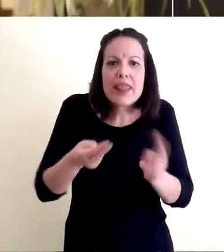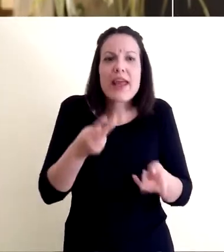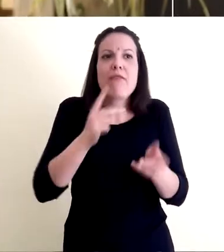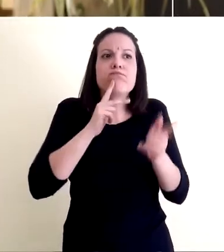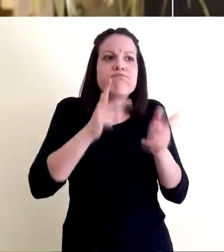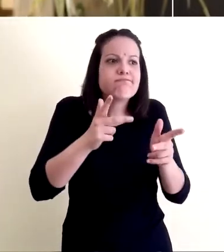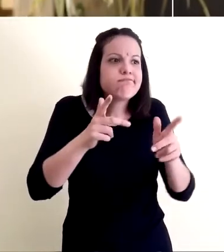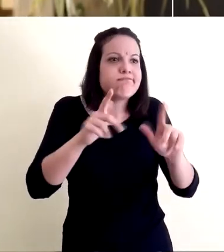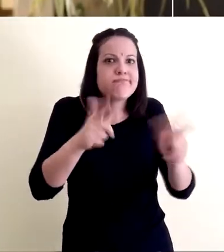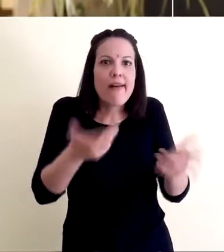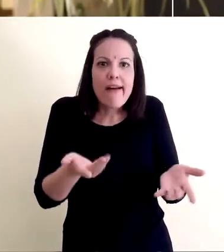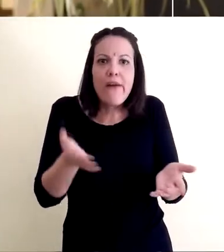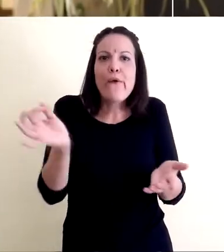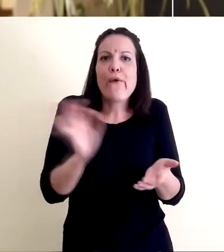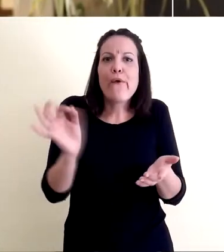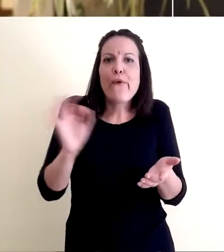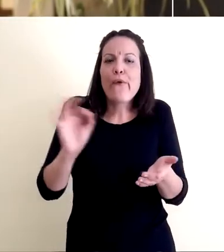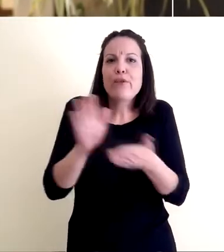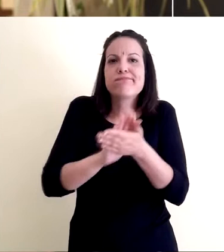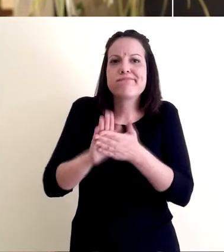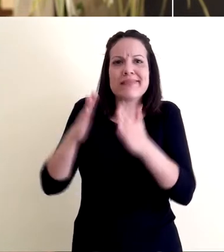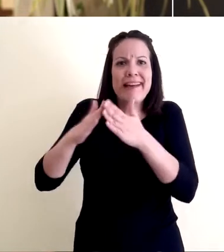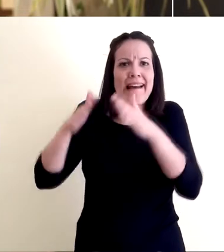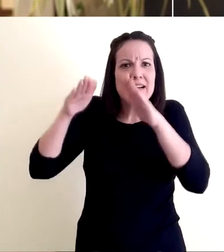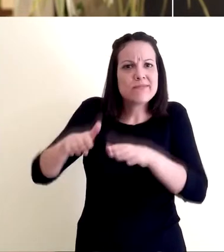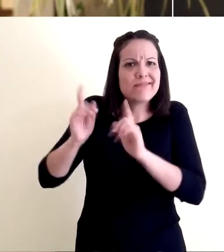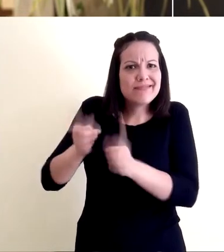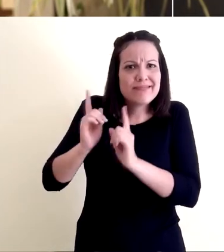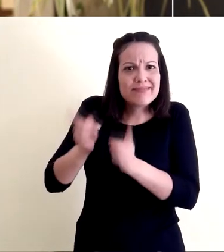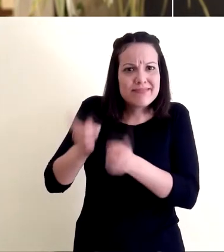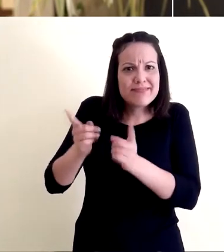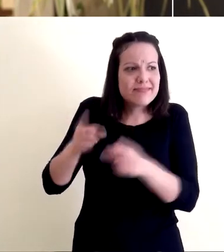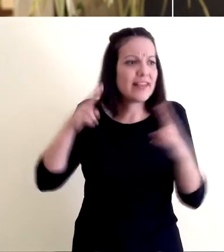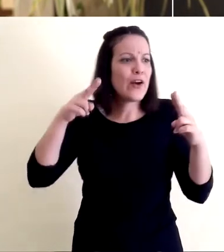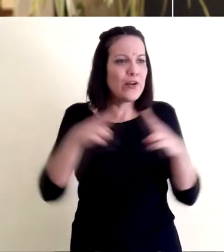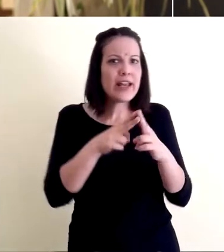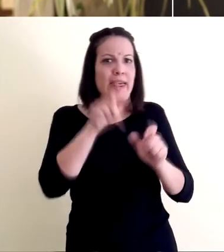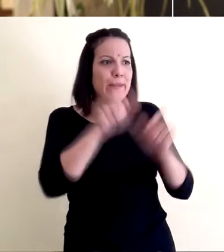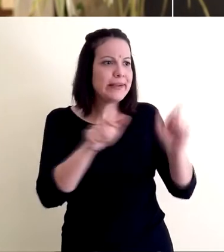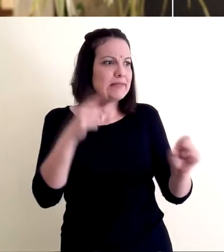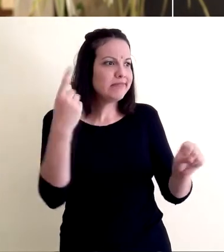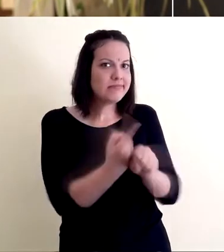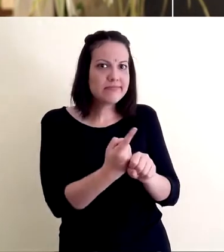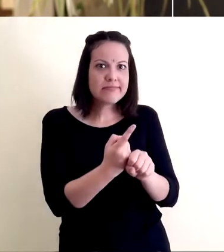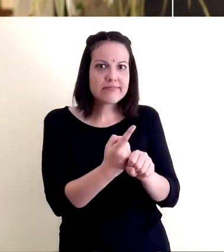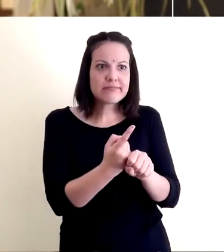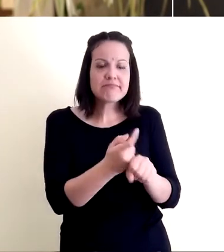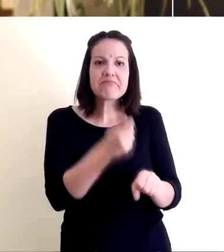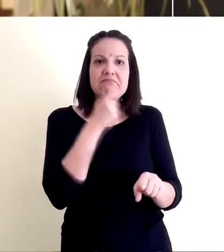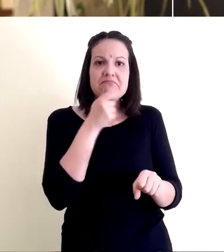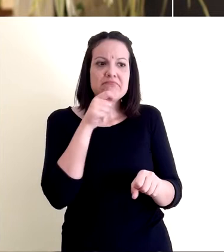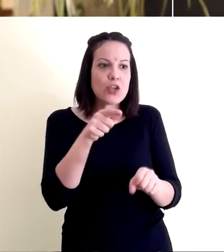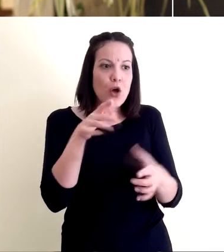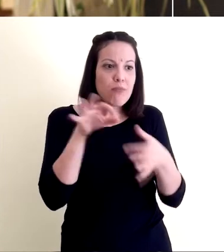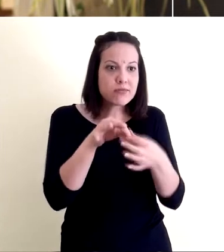ocurrieron, de las situaciones de encierro, de la imposibilidad de encontrarse con otro, si no lo entendemos en contexto, esto queda